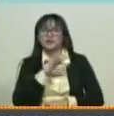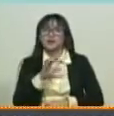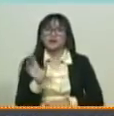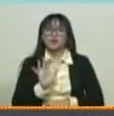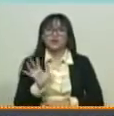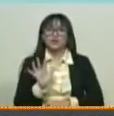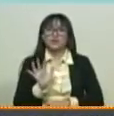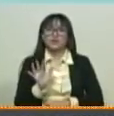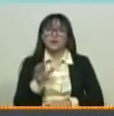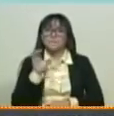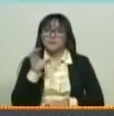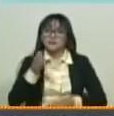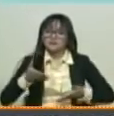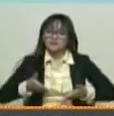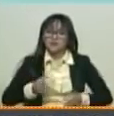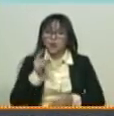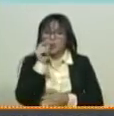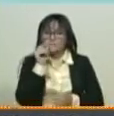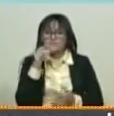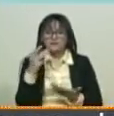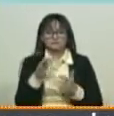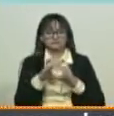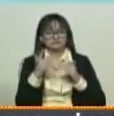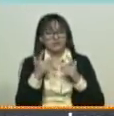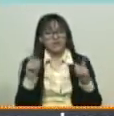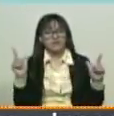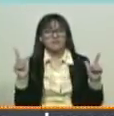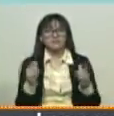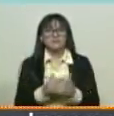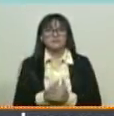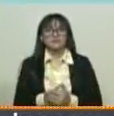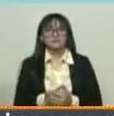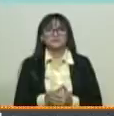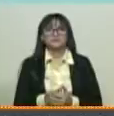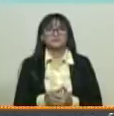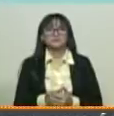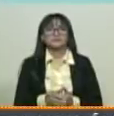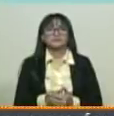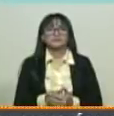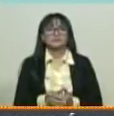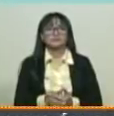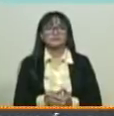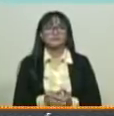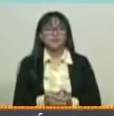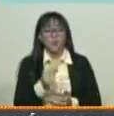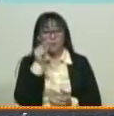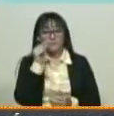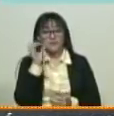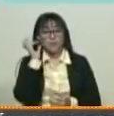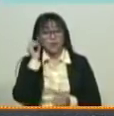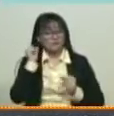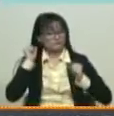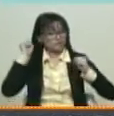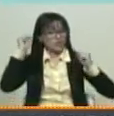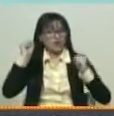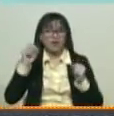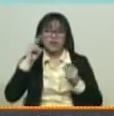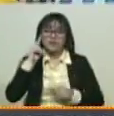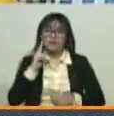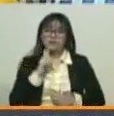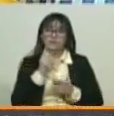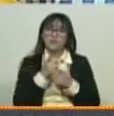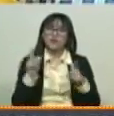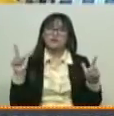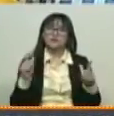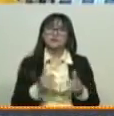dicho, de esta patria nacieron hombres universales, y héroes y heroínas también. Nuestro libertador Simón